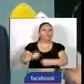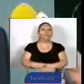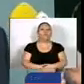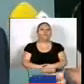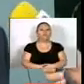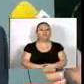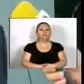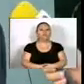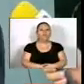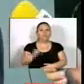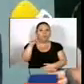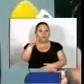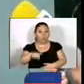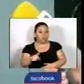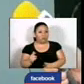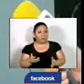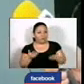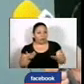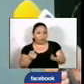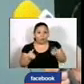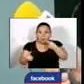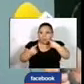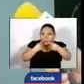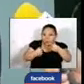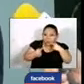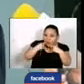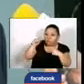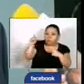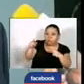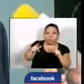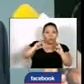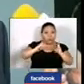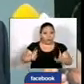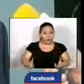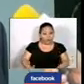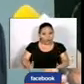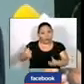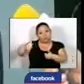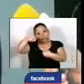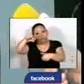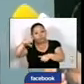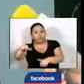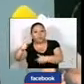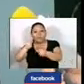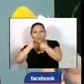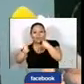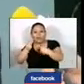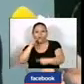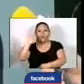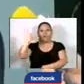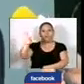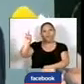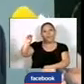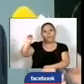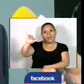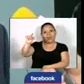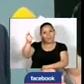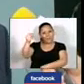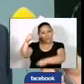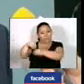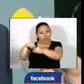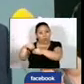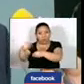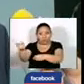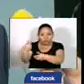resultados de las conversaciones que está teniendo nuestro gobierno con el Fondo Monetario Internacional y ver las condiciones que se nos